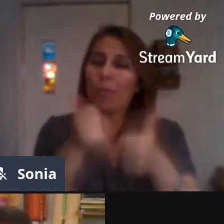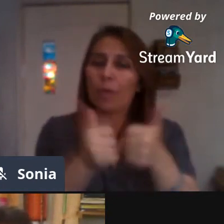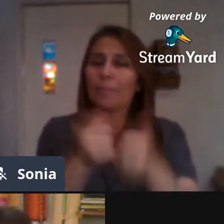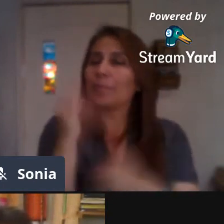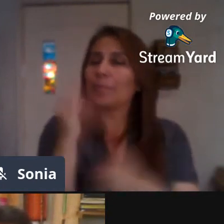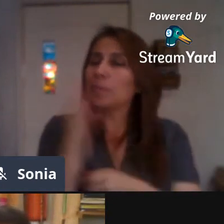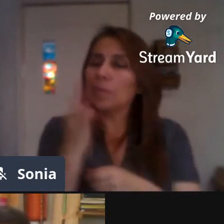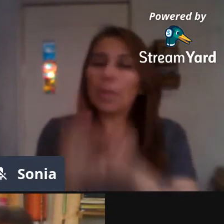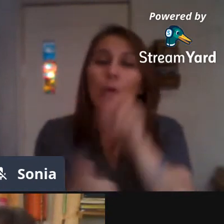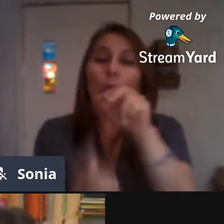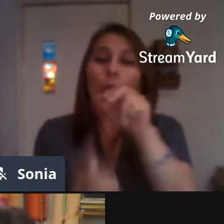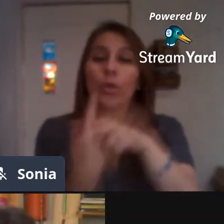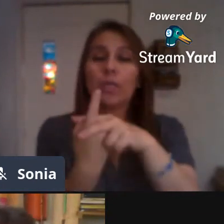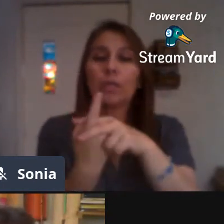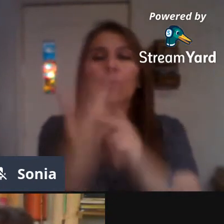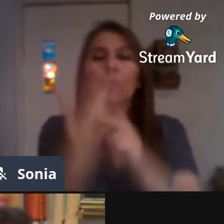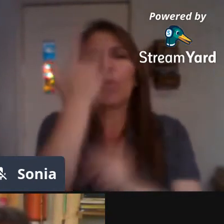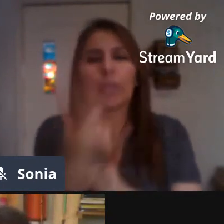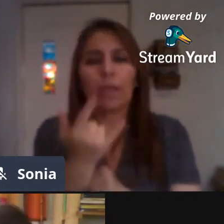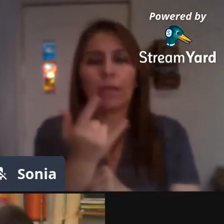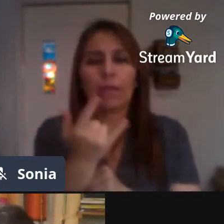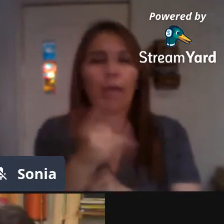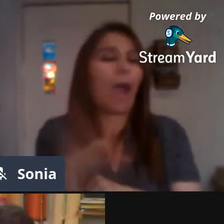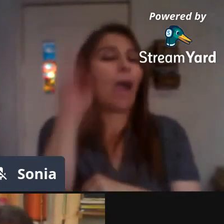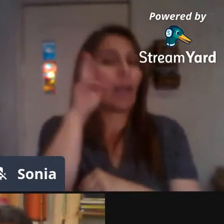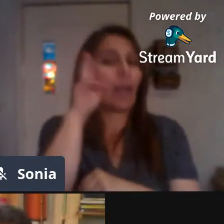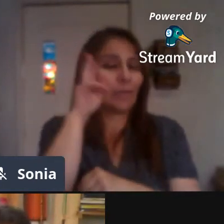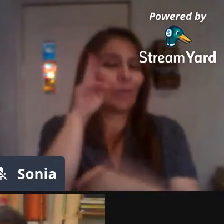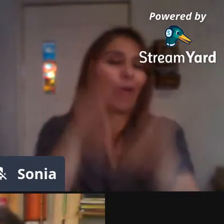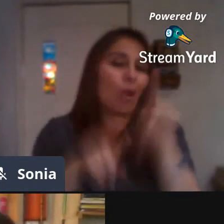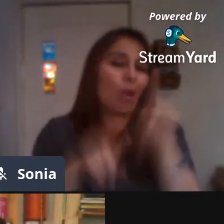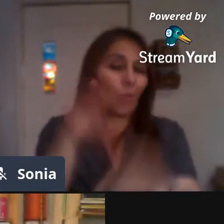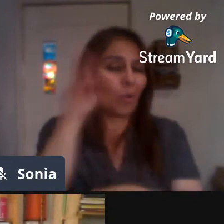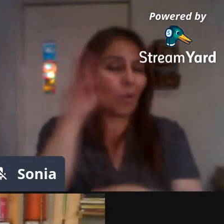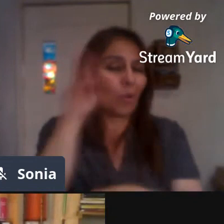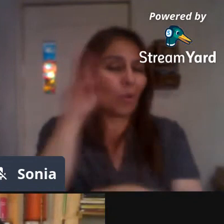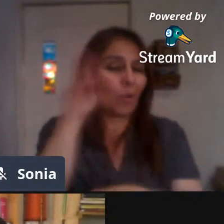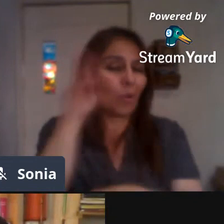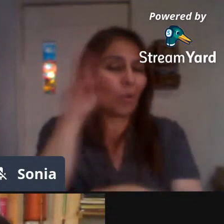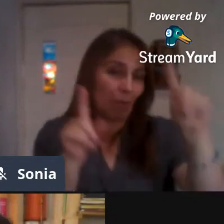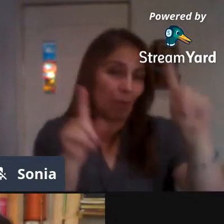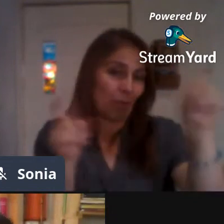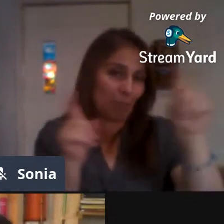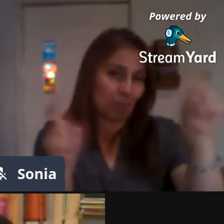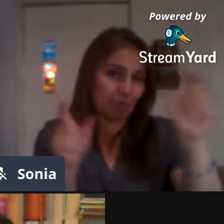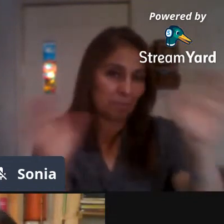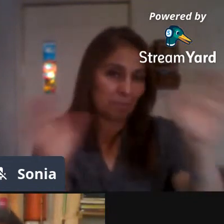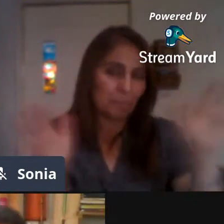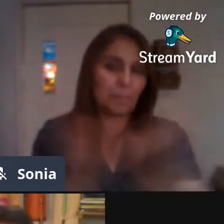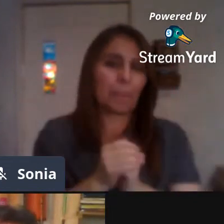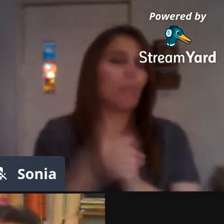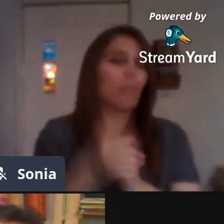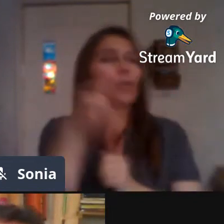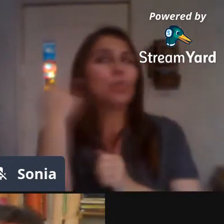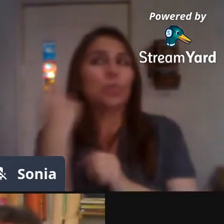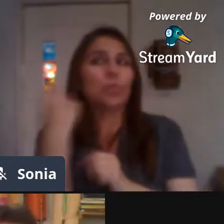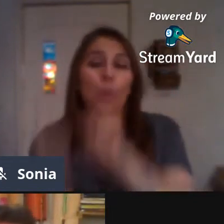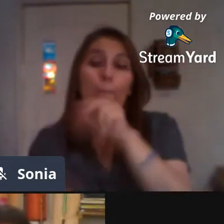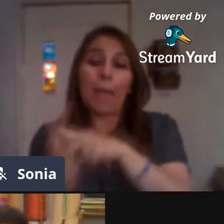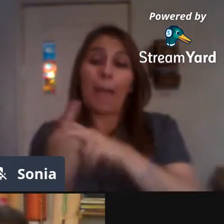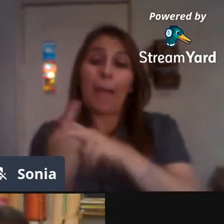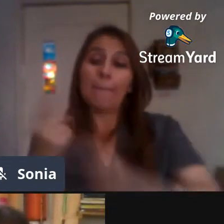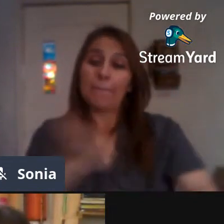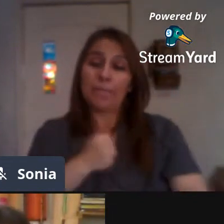una razón ese siempre entre con limpieza al menos es no solamente a buscar de dónde venimos sino dónde están nuestras